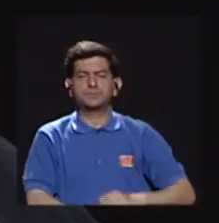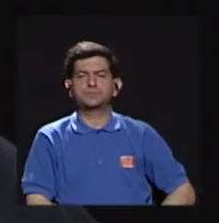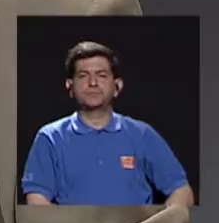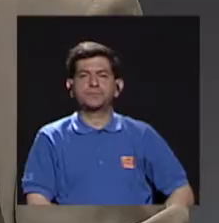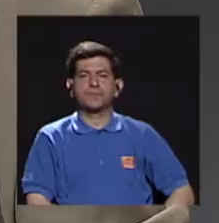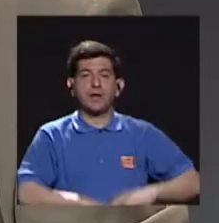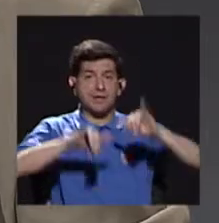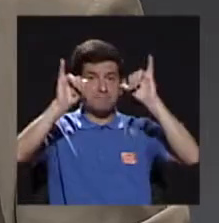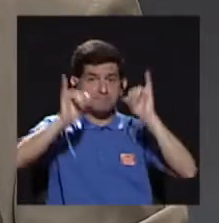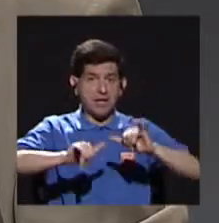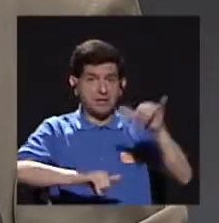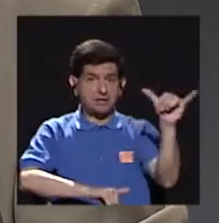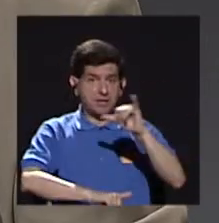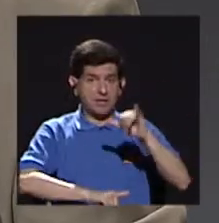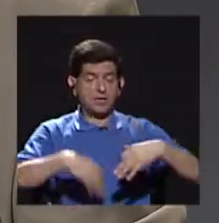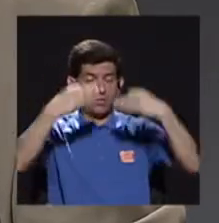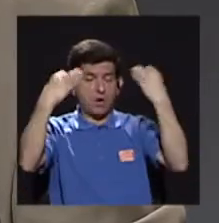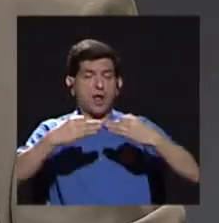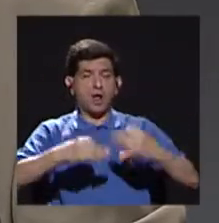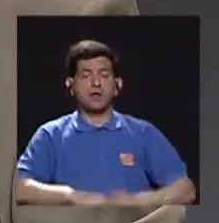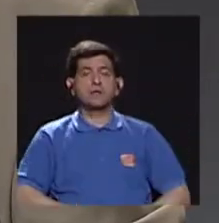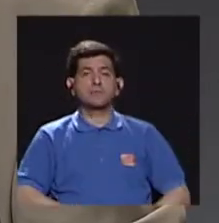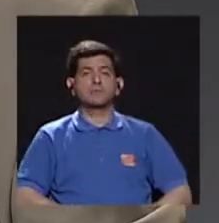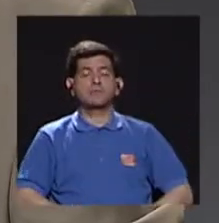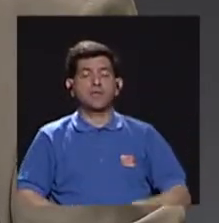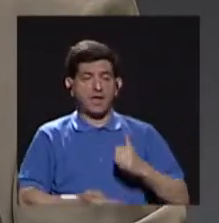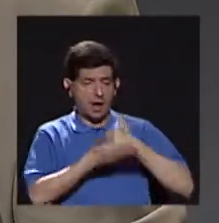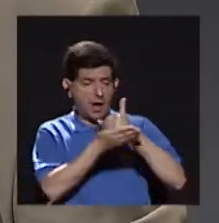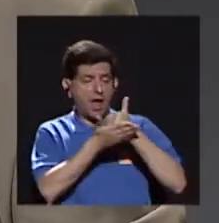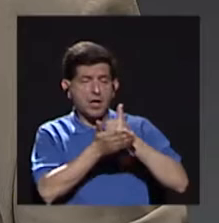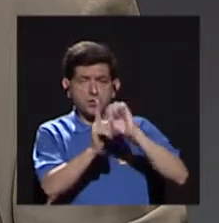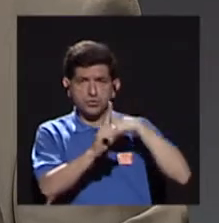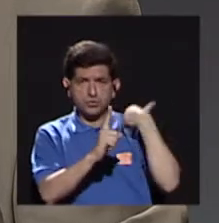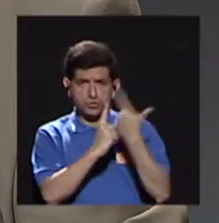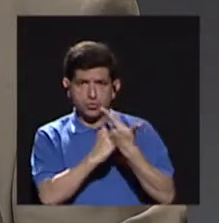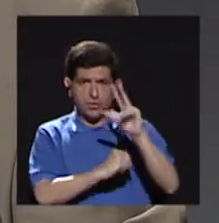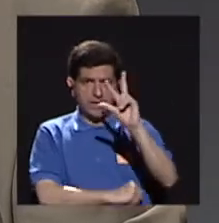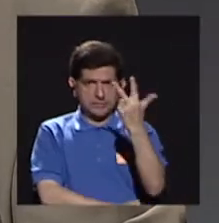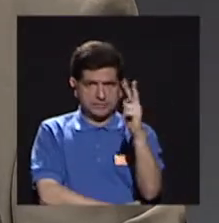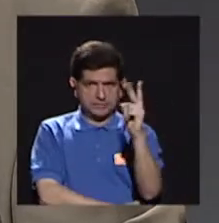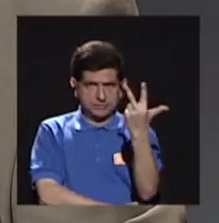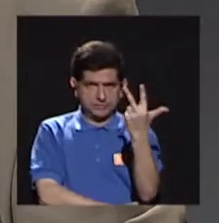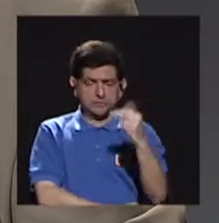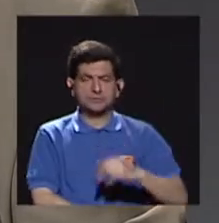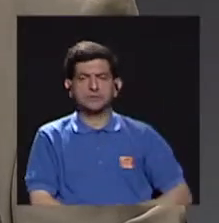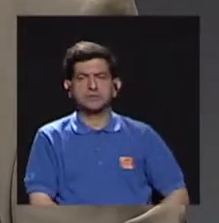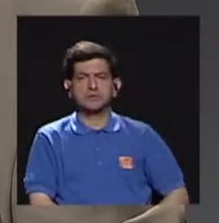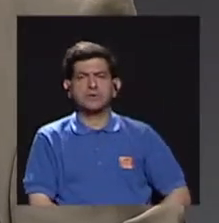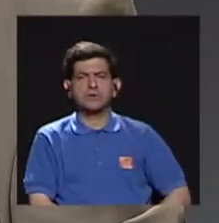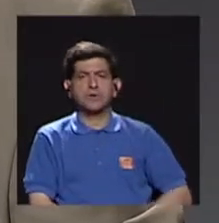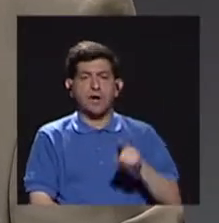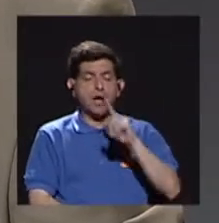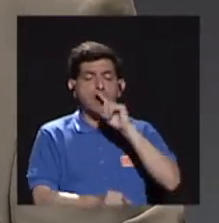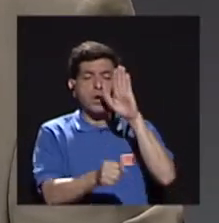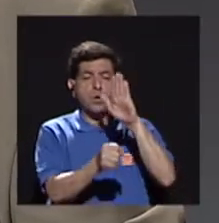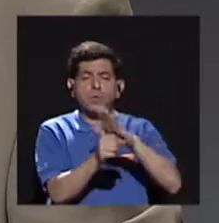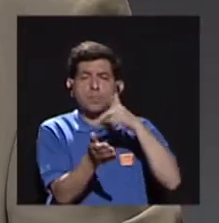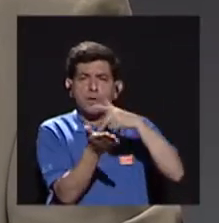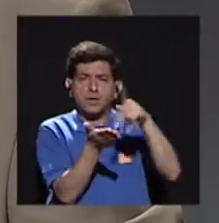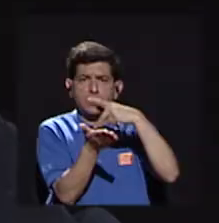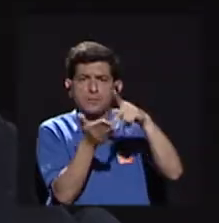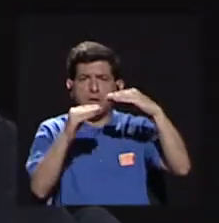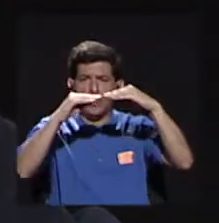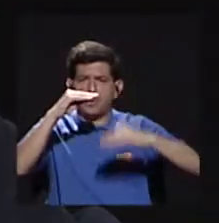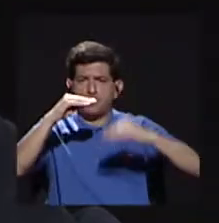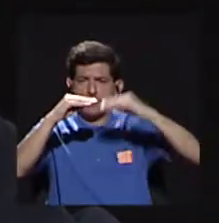que se mantengan las medidas de contención social de apoyo social y en tercer lugar también el que se cumpla con el pago los haberes mínimos